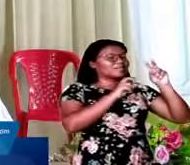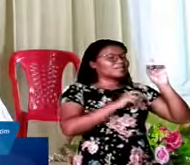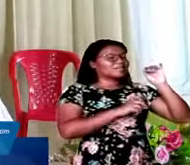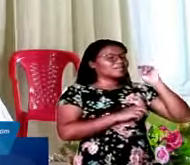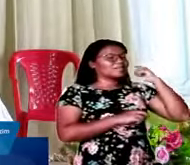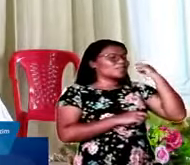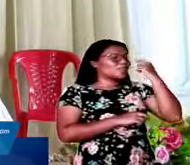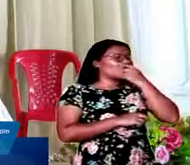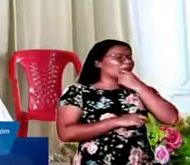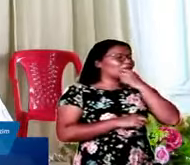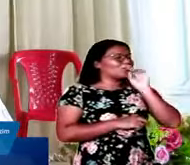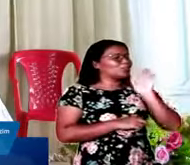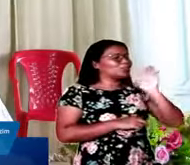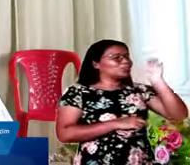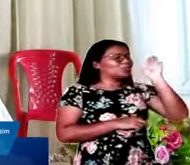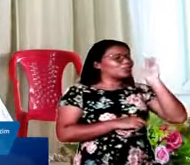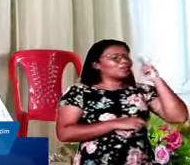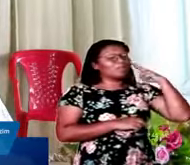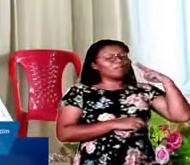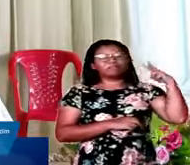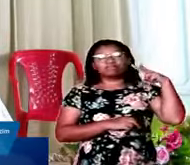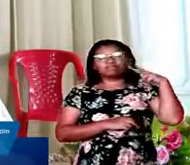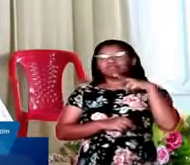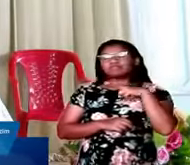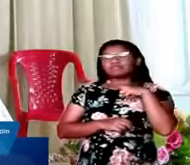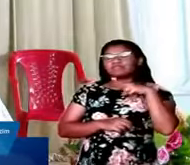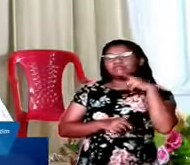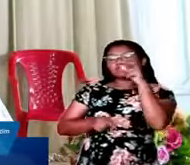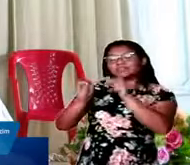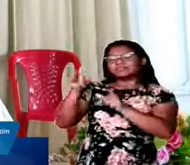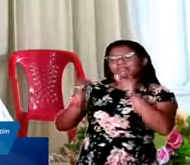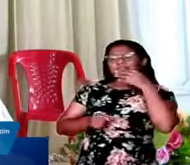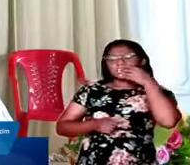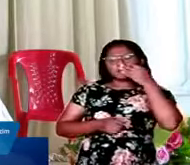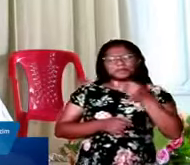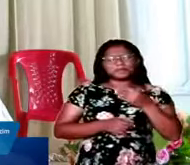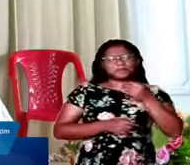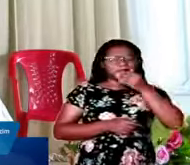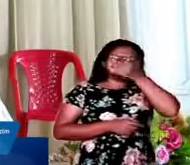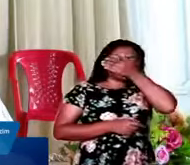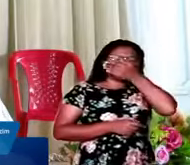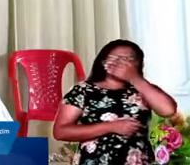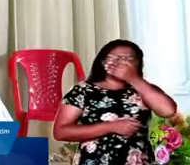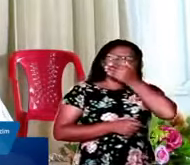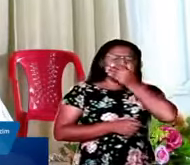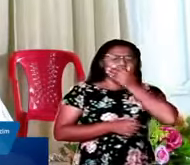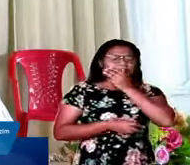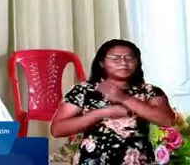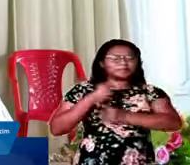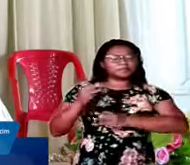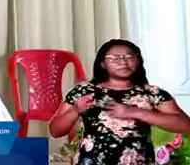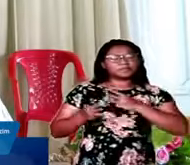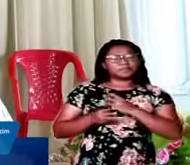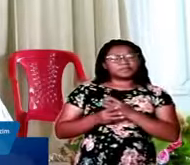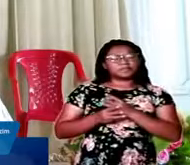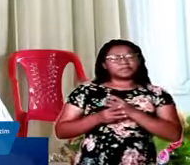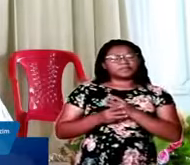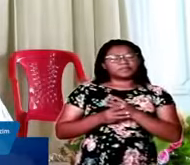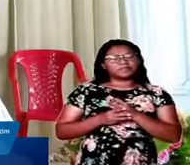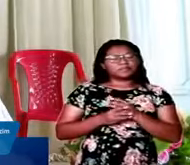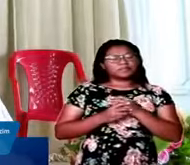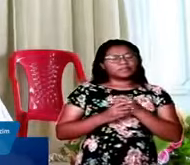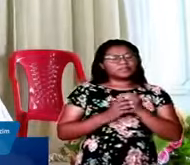la realidad de la raza humana, del ser caído en desgracia.